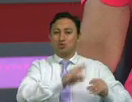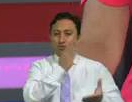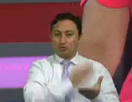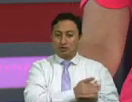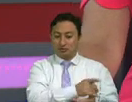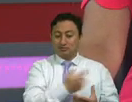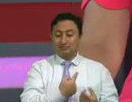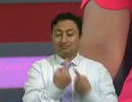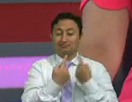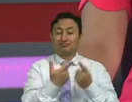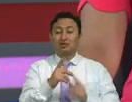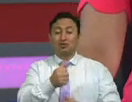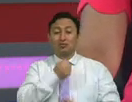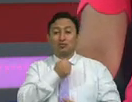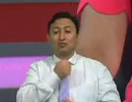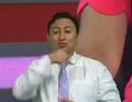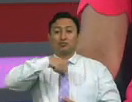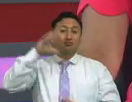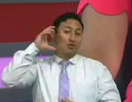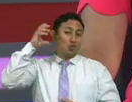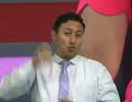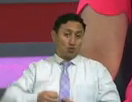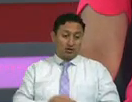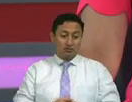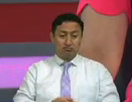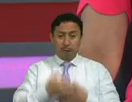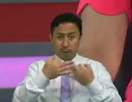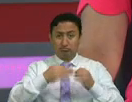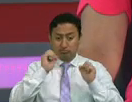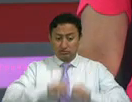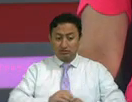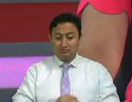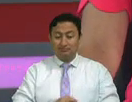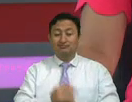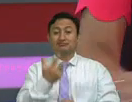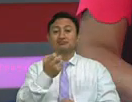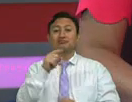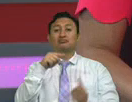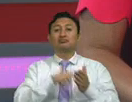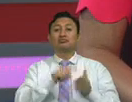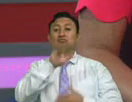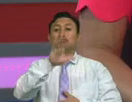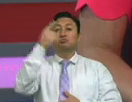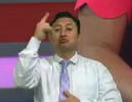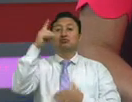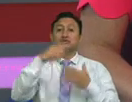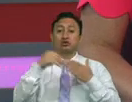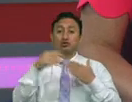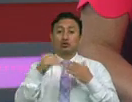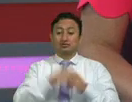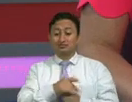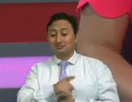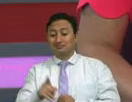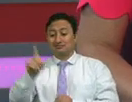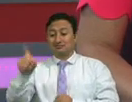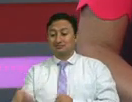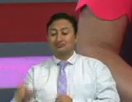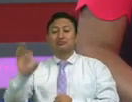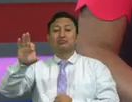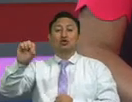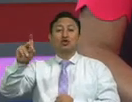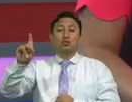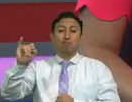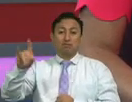diálogo con los periodistas de la ciudad de cuenca confirmó la entrega de los 13,5 millones de dólares por parte de tomislav